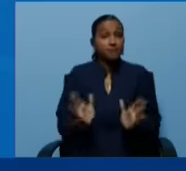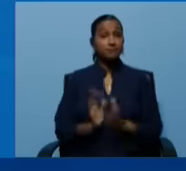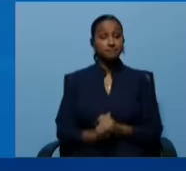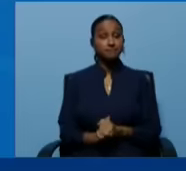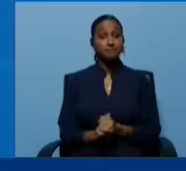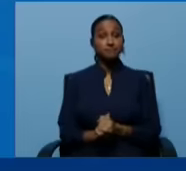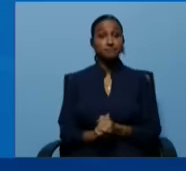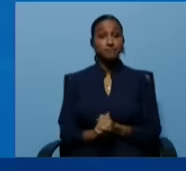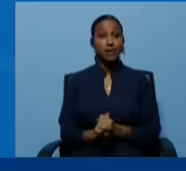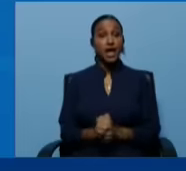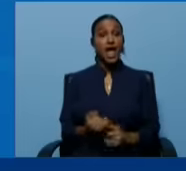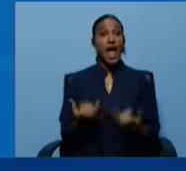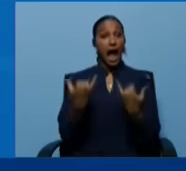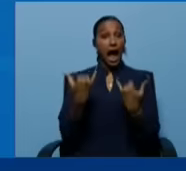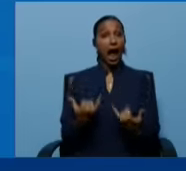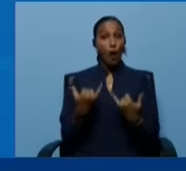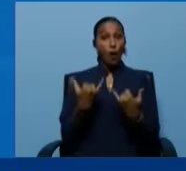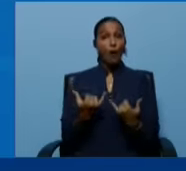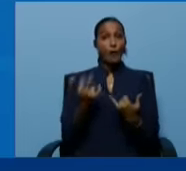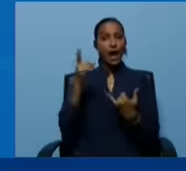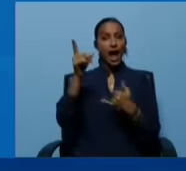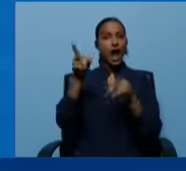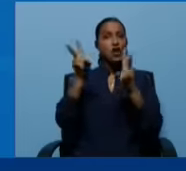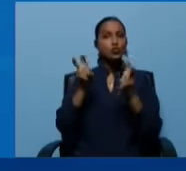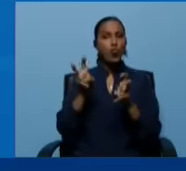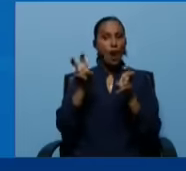Y ahora se metieron una nueva trampa.